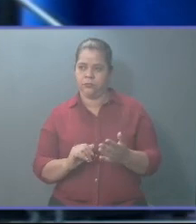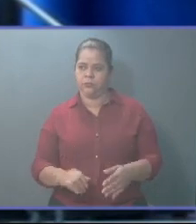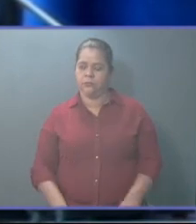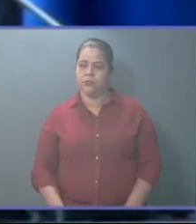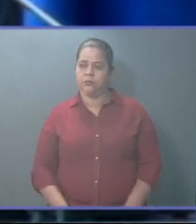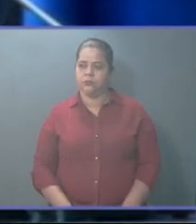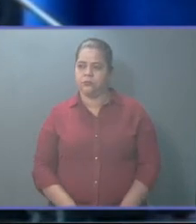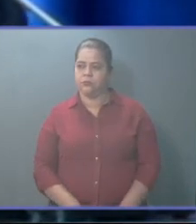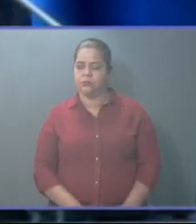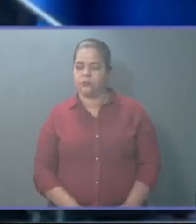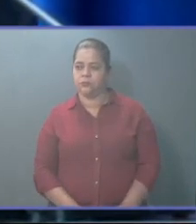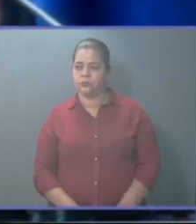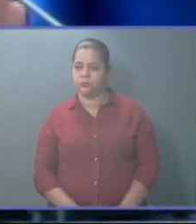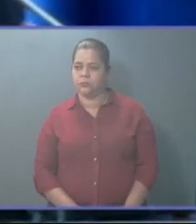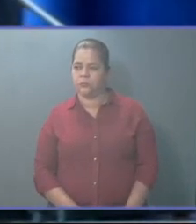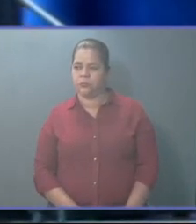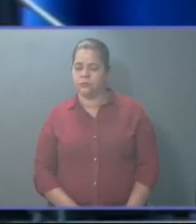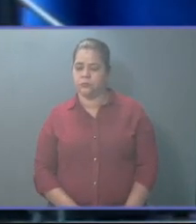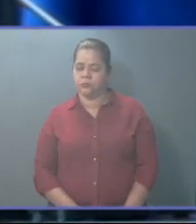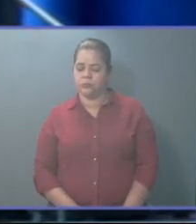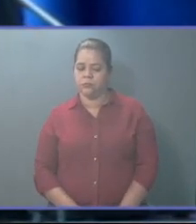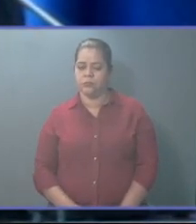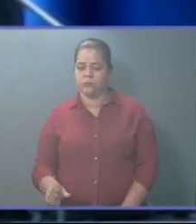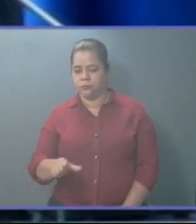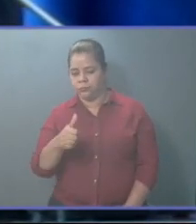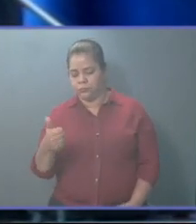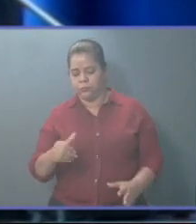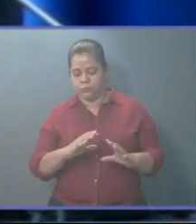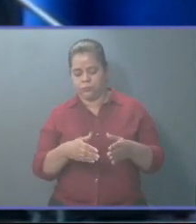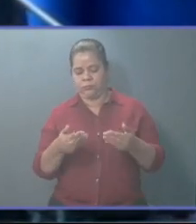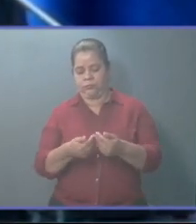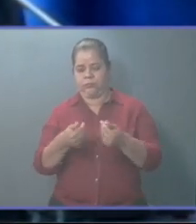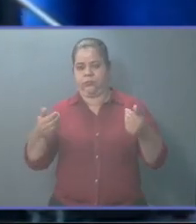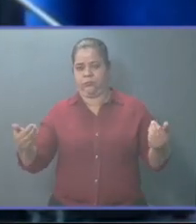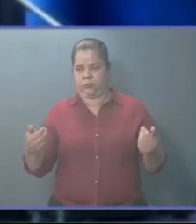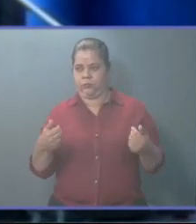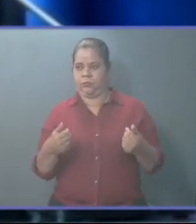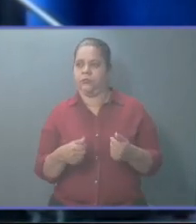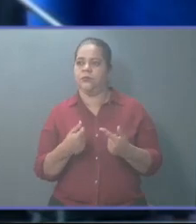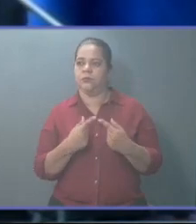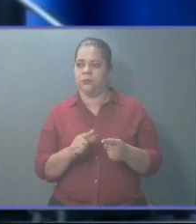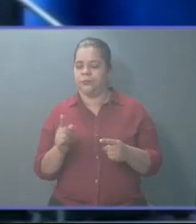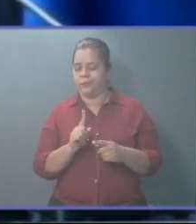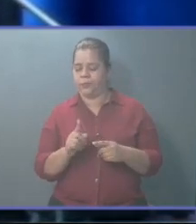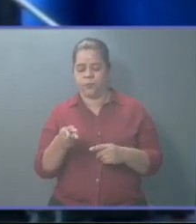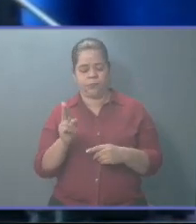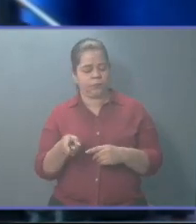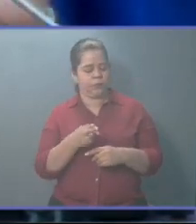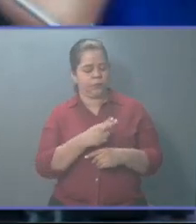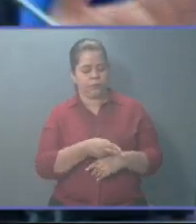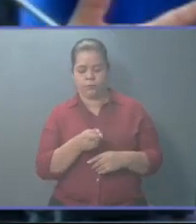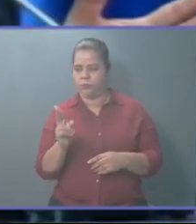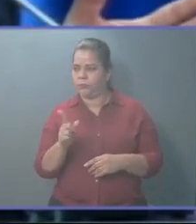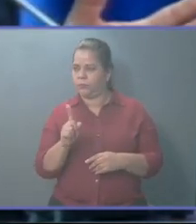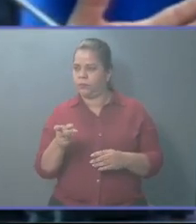¿verdad? Entonces es otro comité veedor, ¿verdad? Por lo tanto no es el mismo, que va a haber